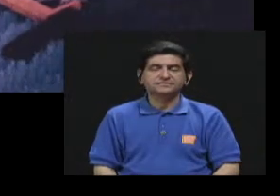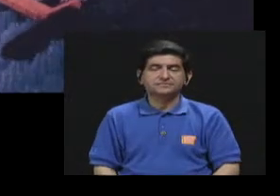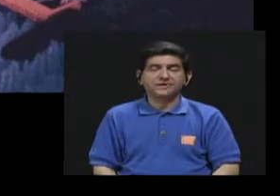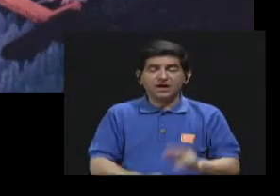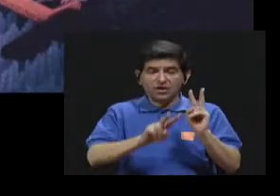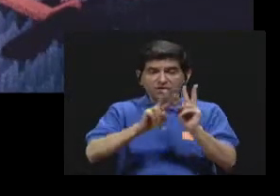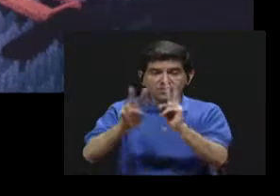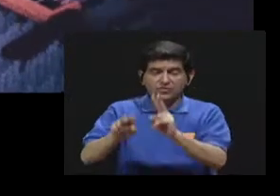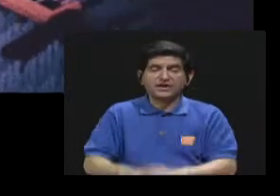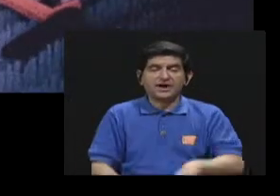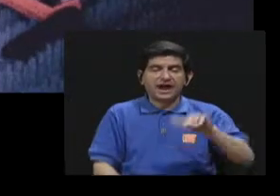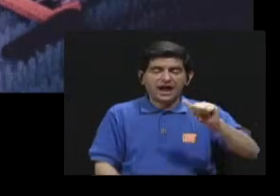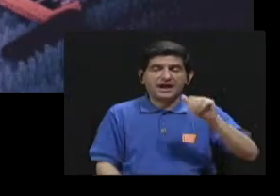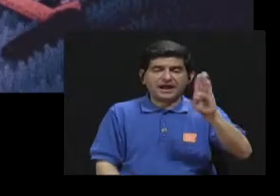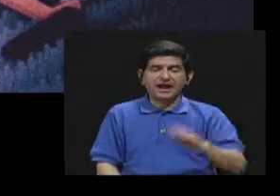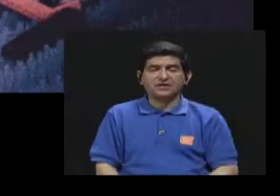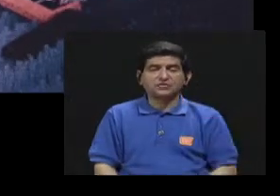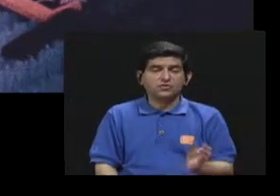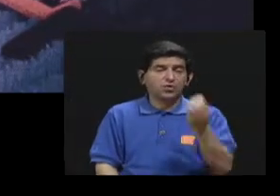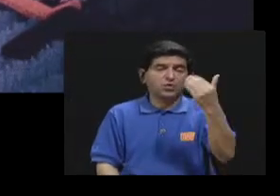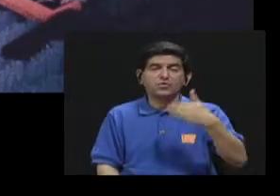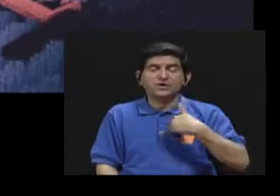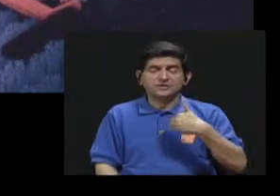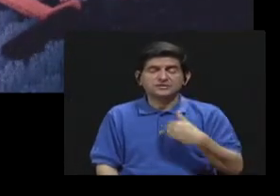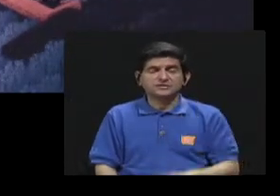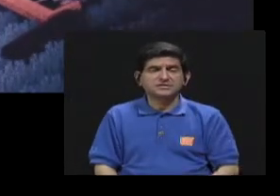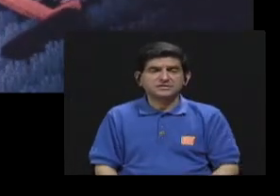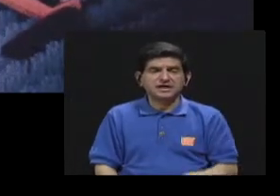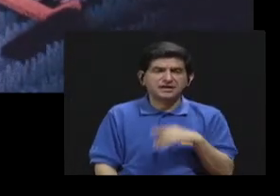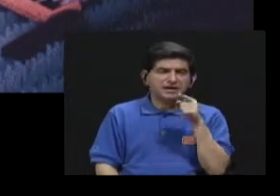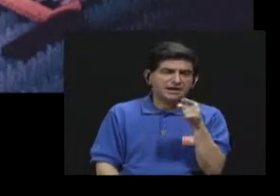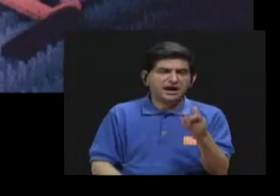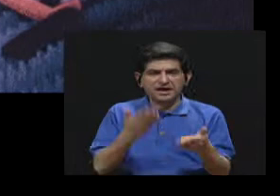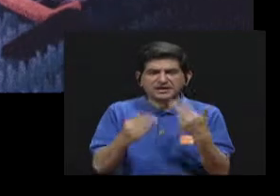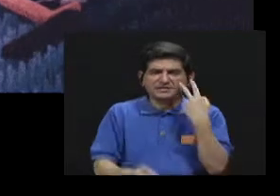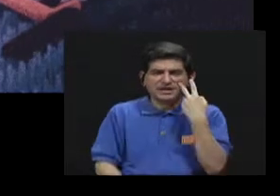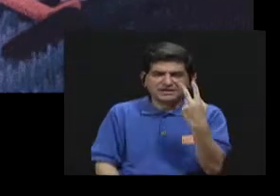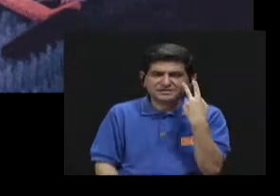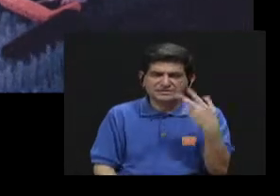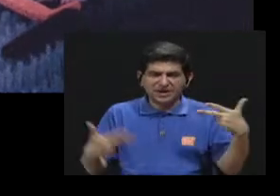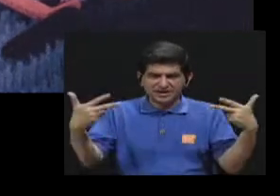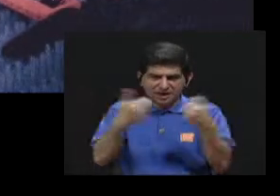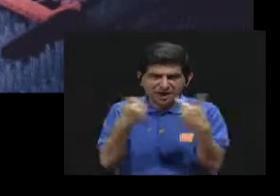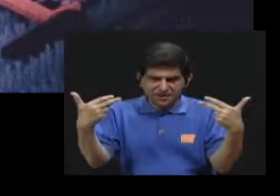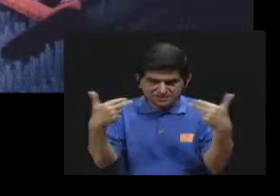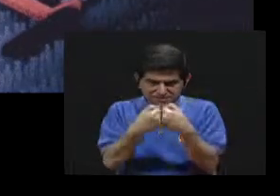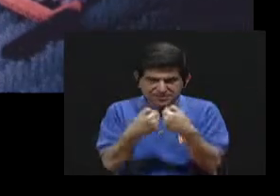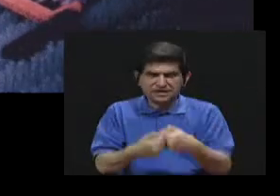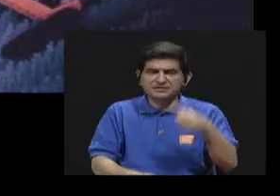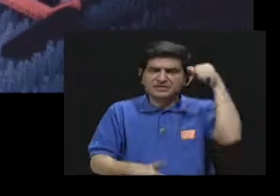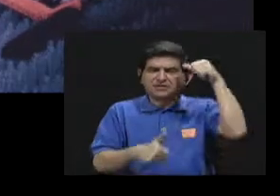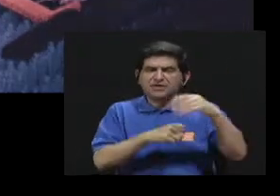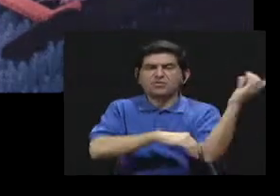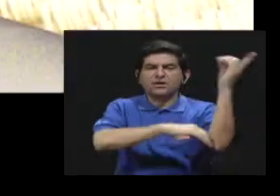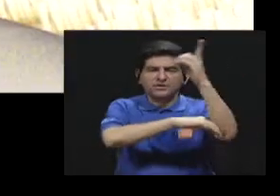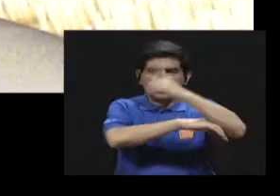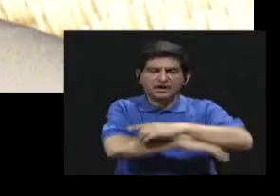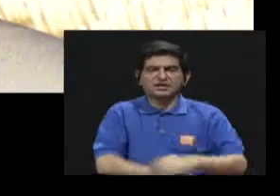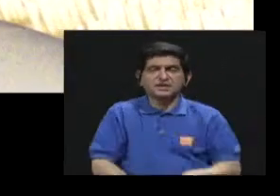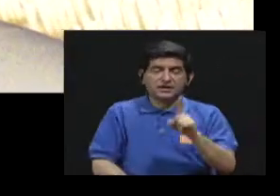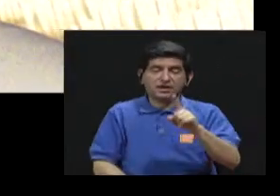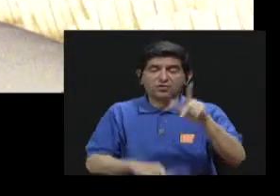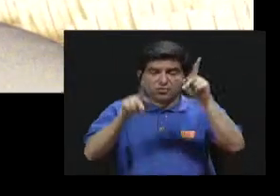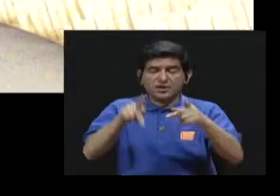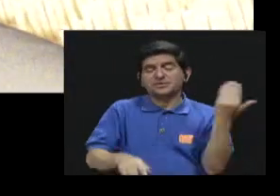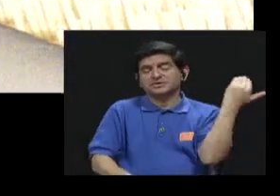Funeral de Alejandro Bonilla. Unos jóvenes que tienen como pasatiempo mirar accidentes automovilísticos. Recuerdan el día en que se encuentran con una víctima